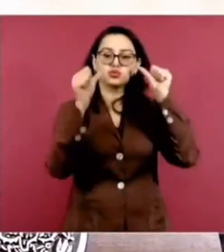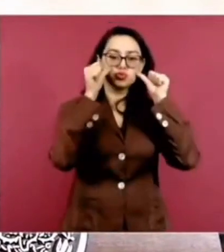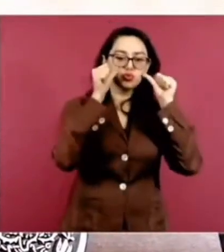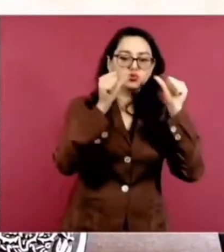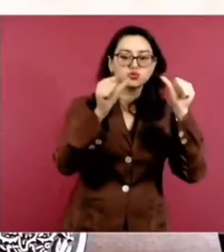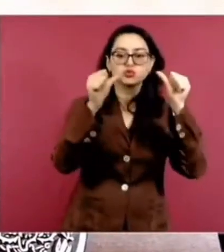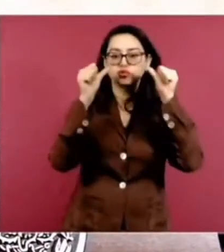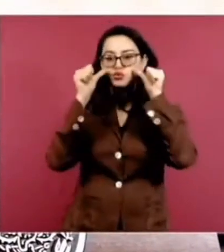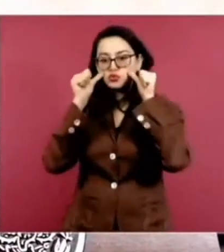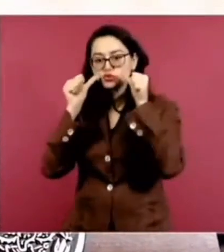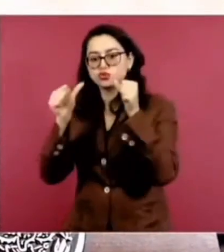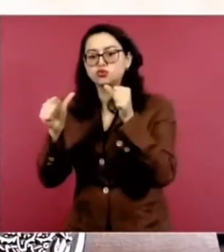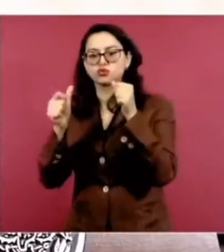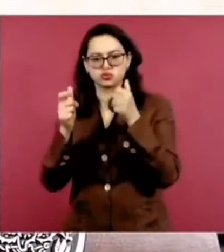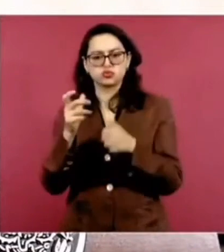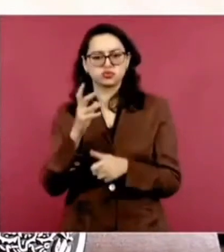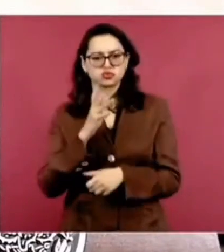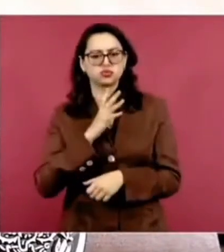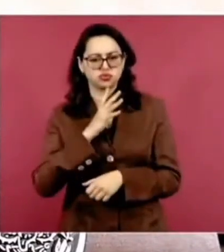que